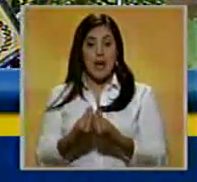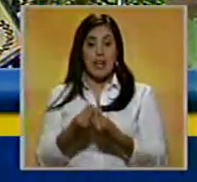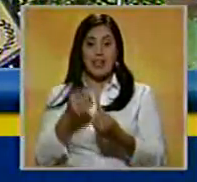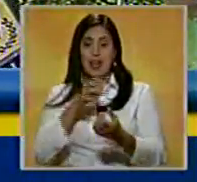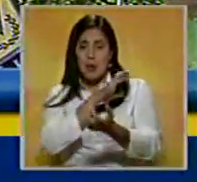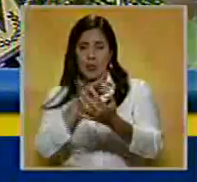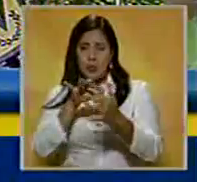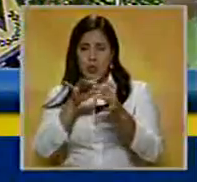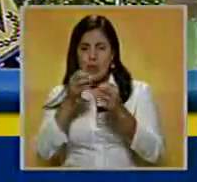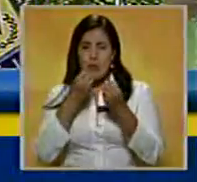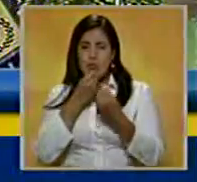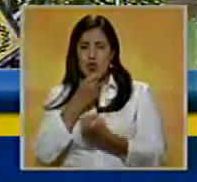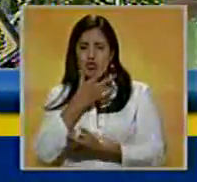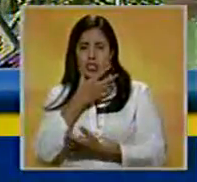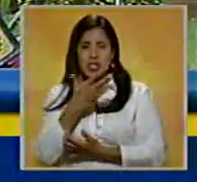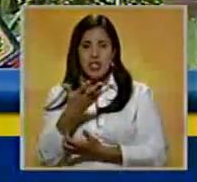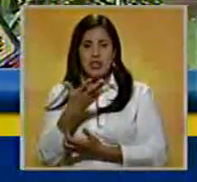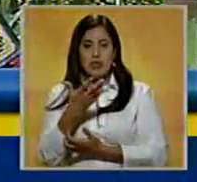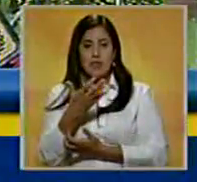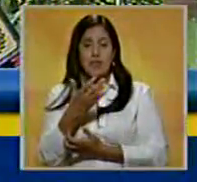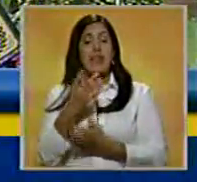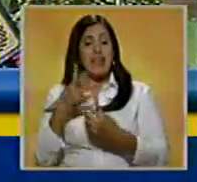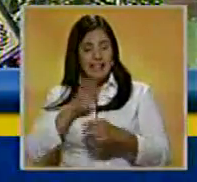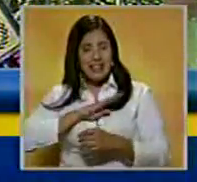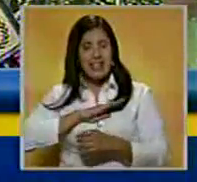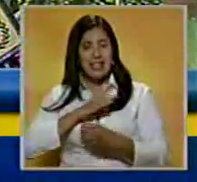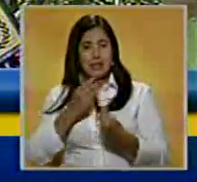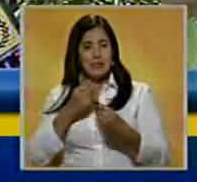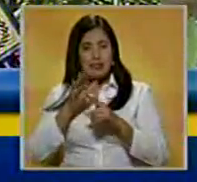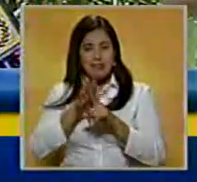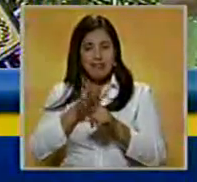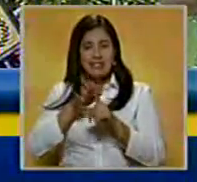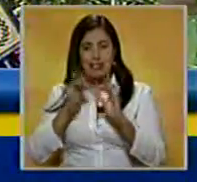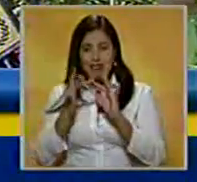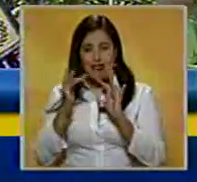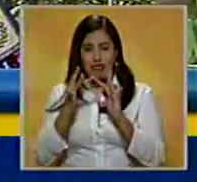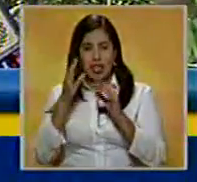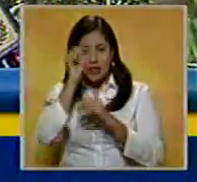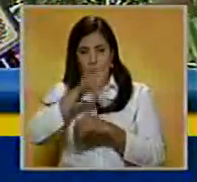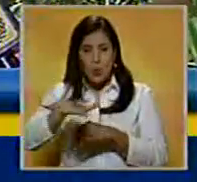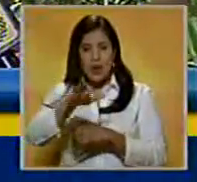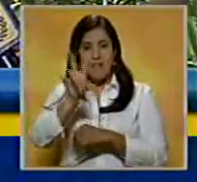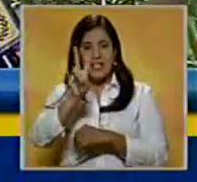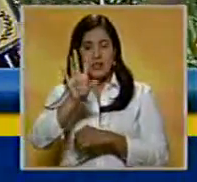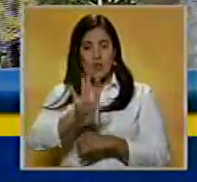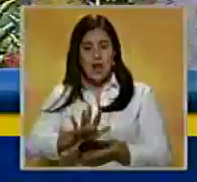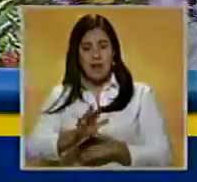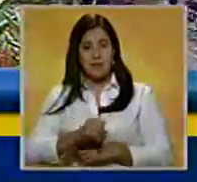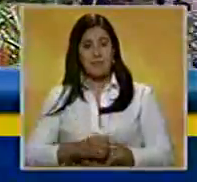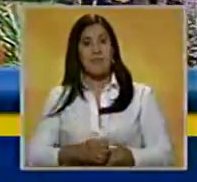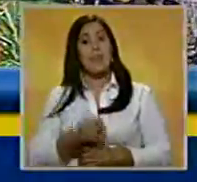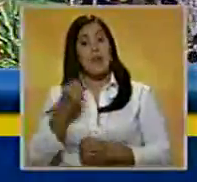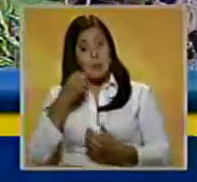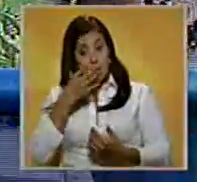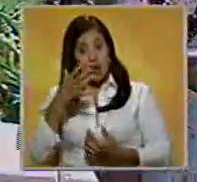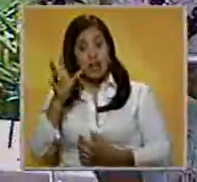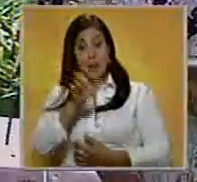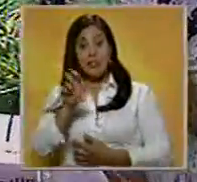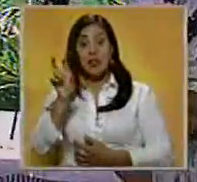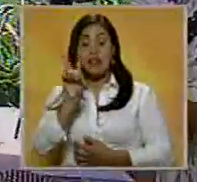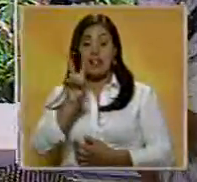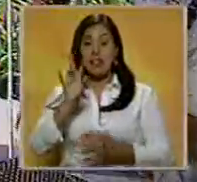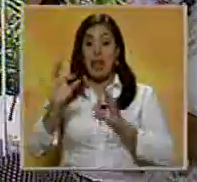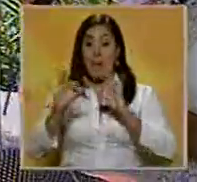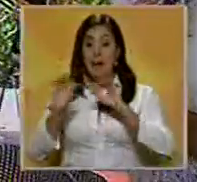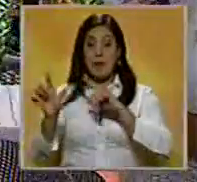muy bonito y tengo muchas ganas de tener contacto con el público venezolano. Bueno, y los venezolanos ya están preparados